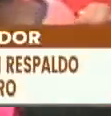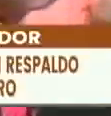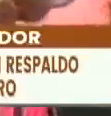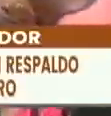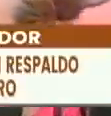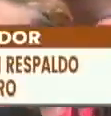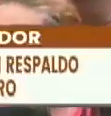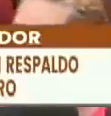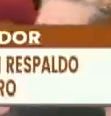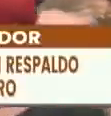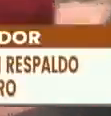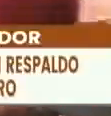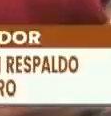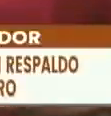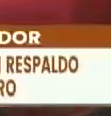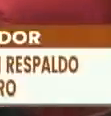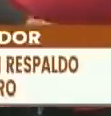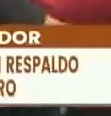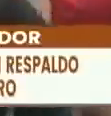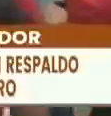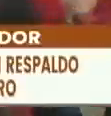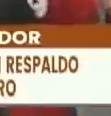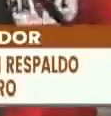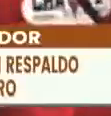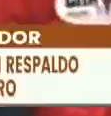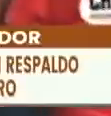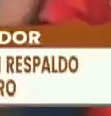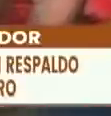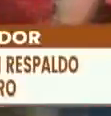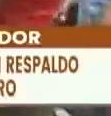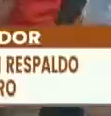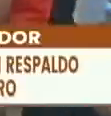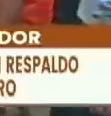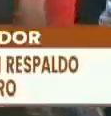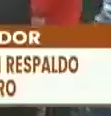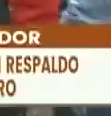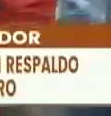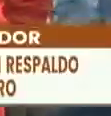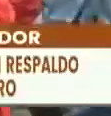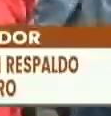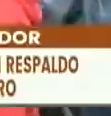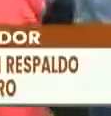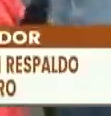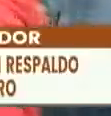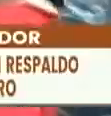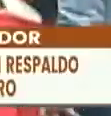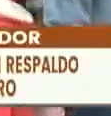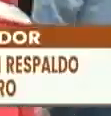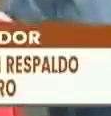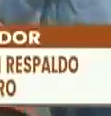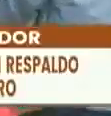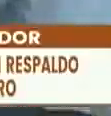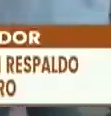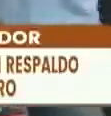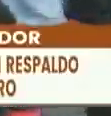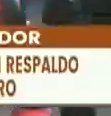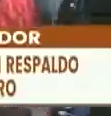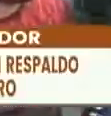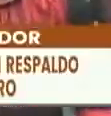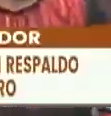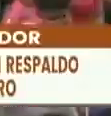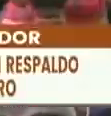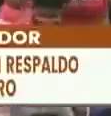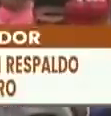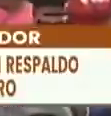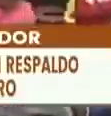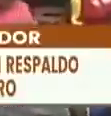afectado al pueblo venezolano. Durante este 2023, el PSUD promedia más de